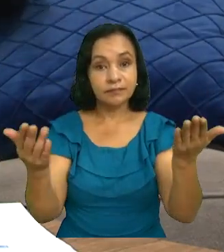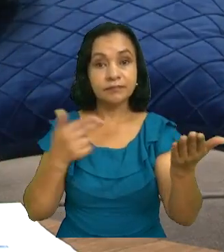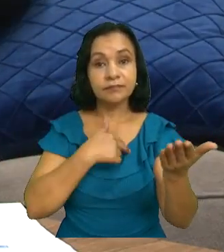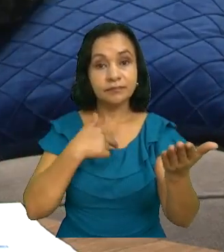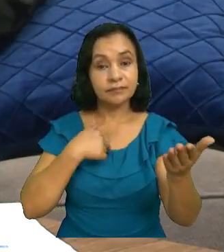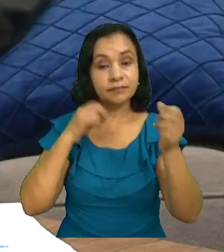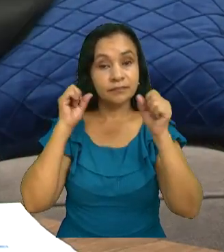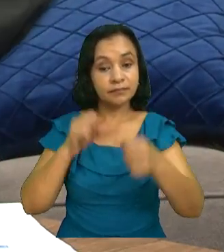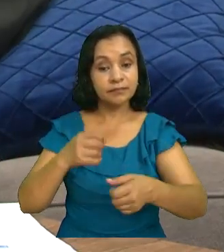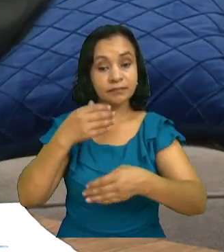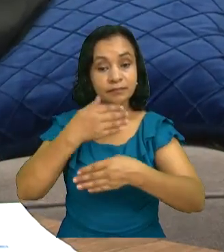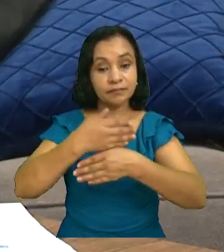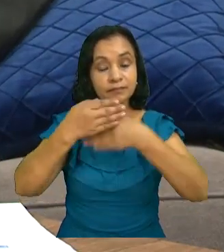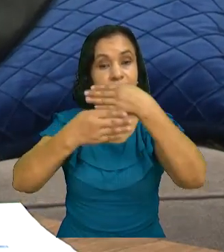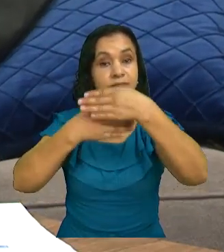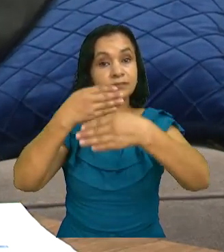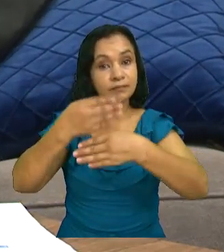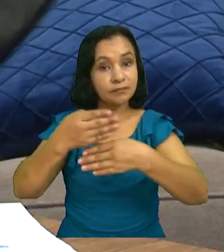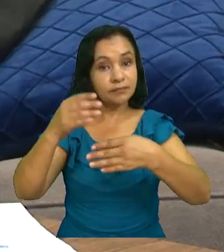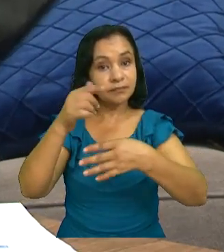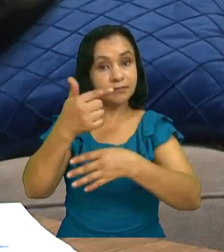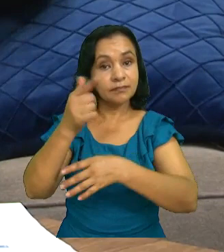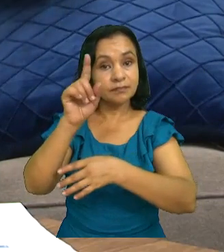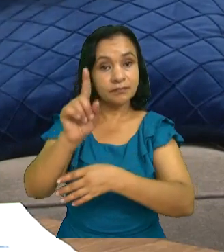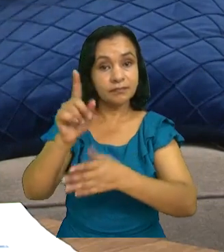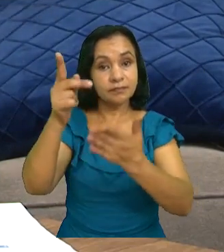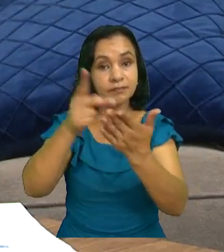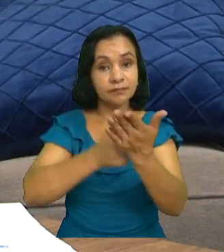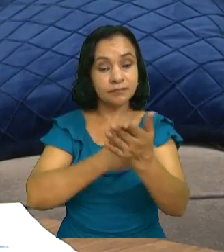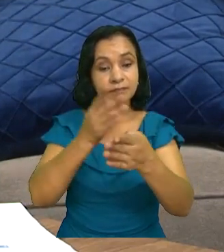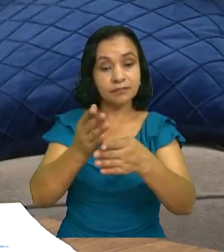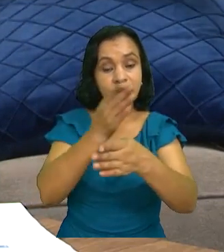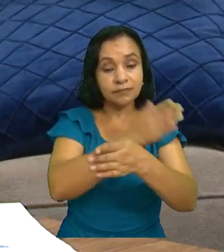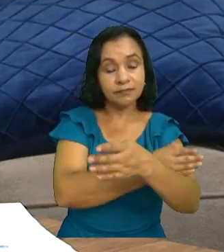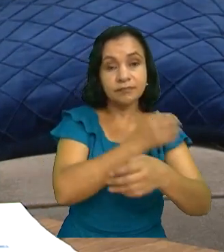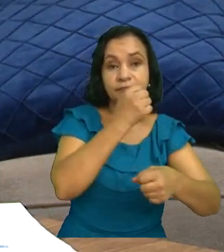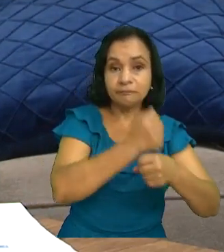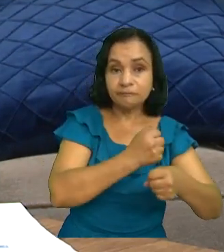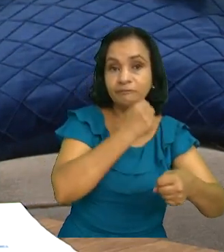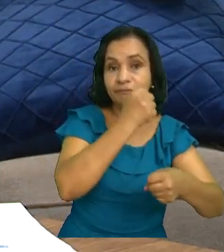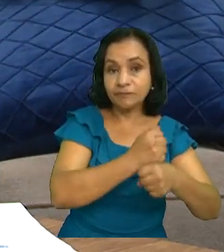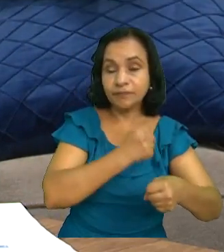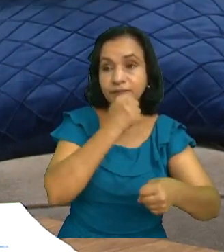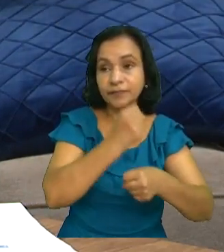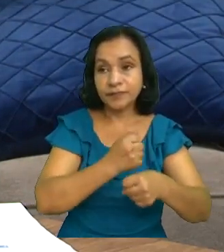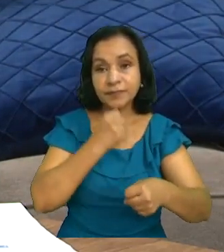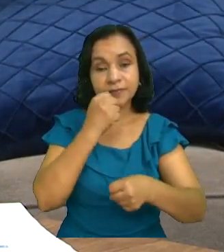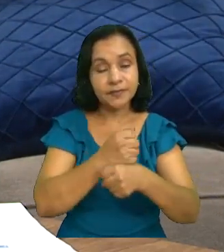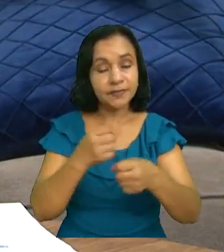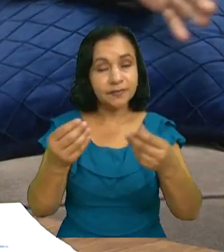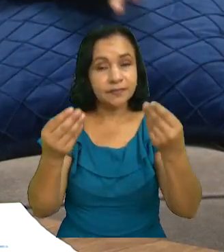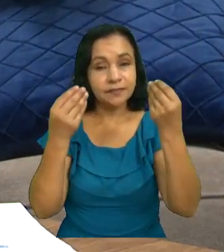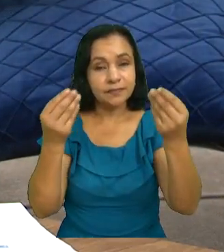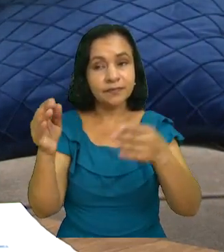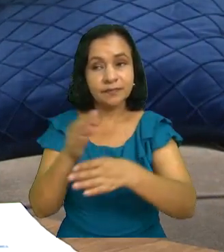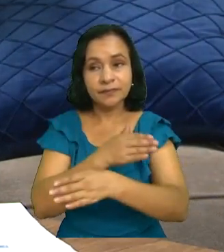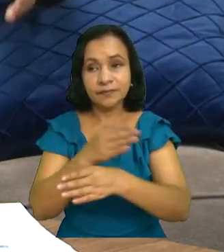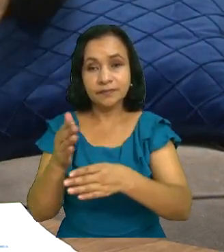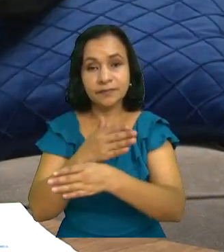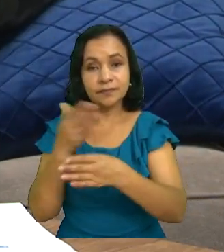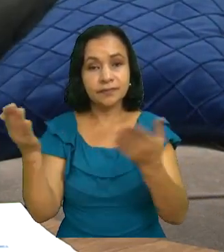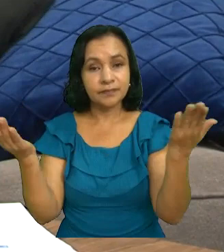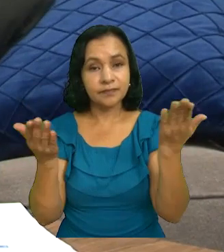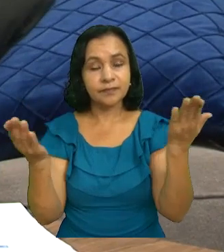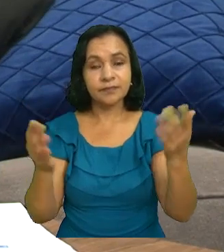llegar a la ejecución de estos 71 proyectos tuvimos que trabajar mucho en la etapa previa, en la realización de estudios, en la realización